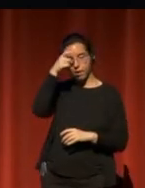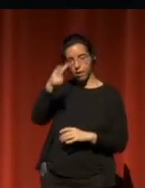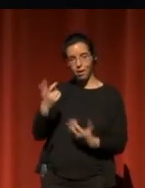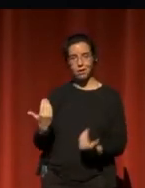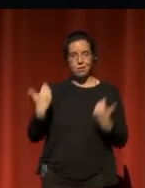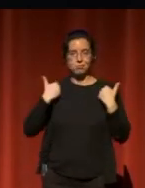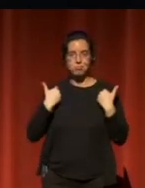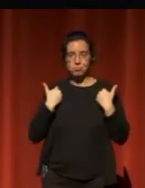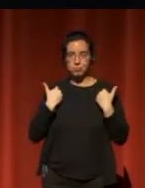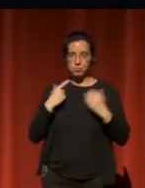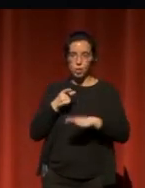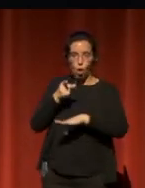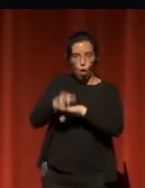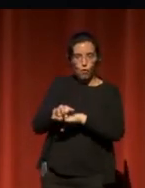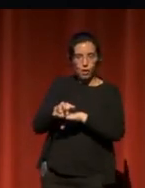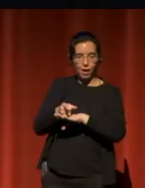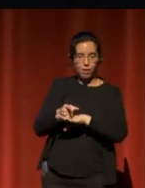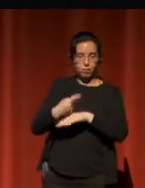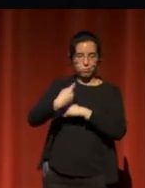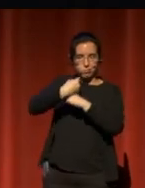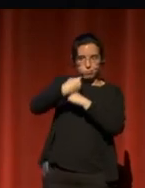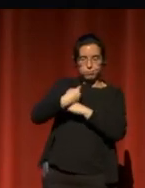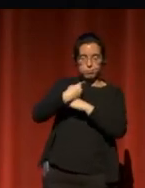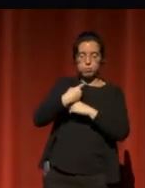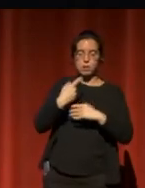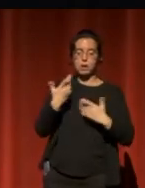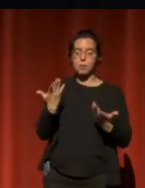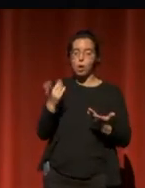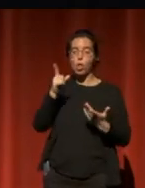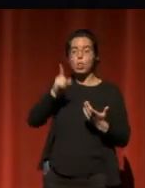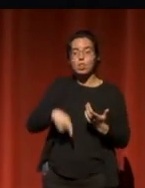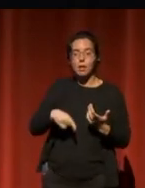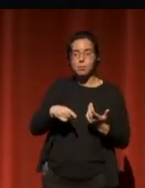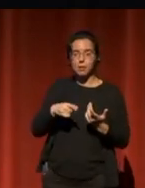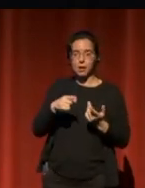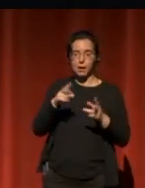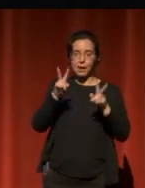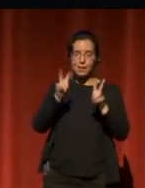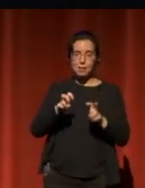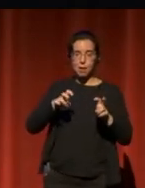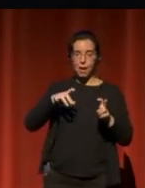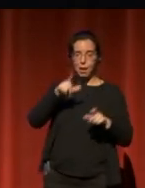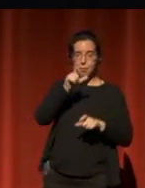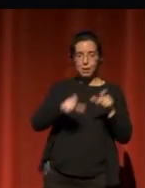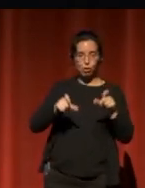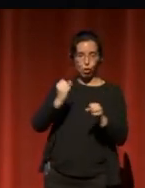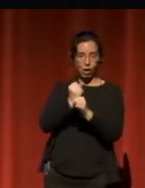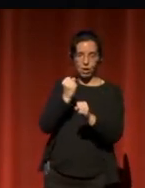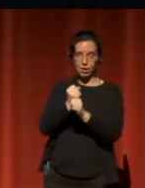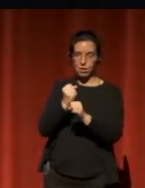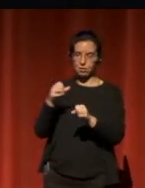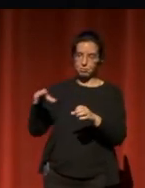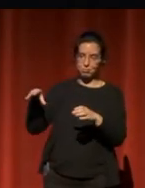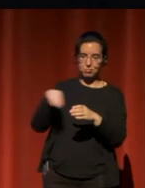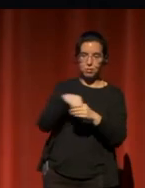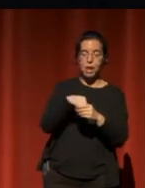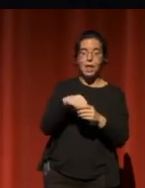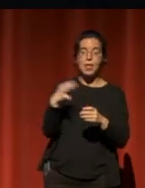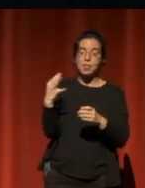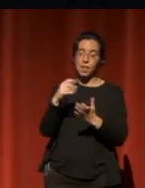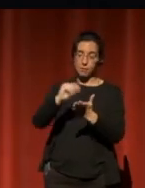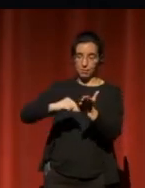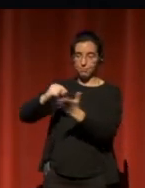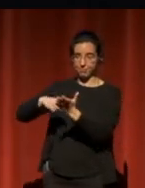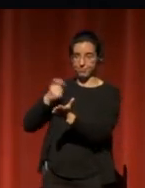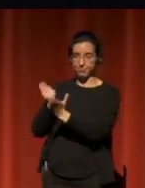esa obligación, pero también en lo que se refiere a personal. Tienen que pagar el personal y hay